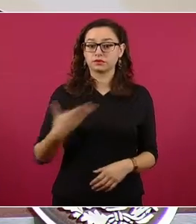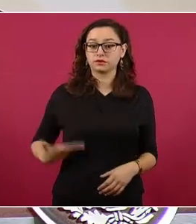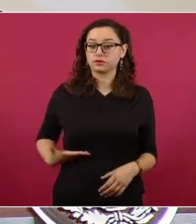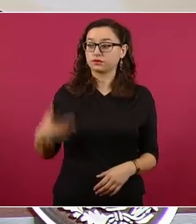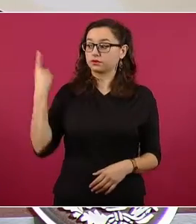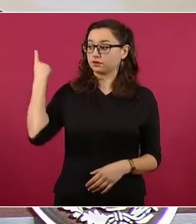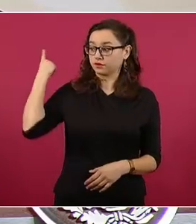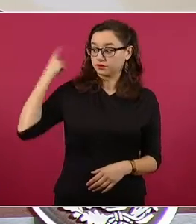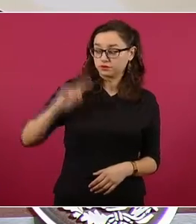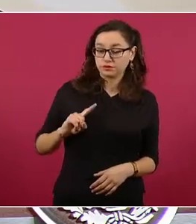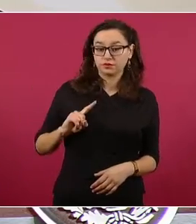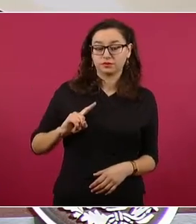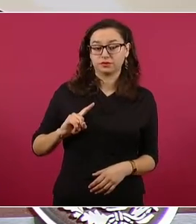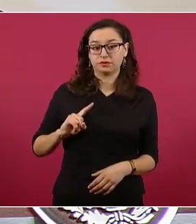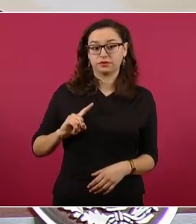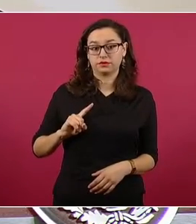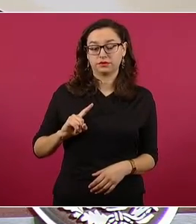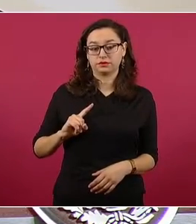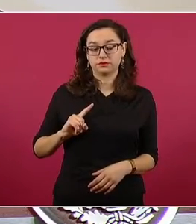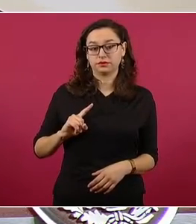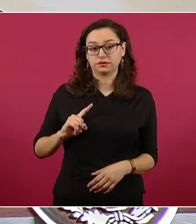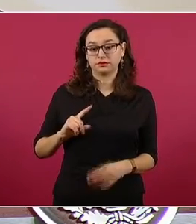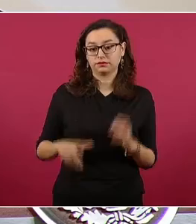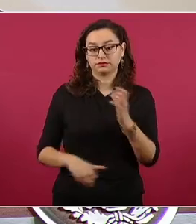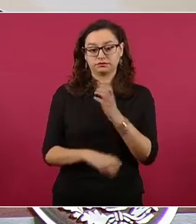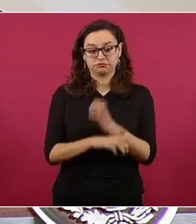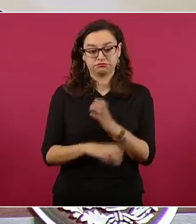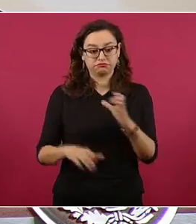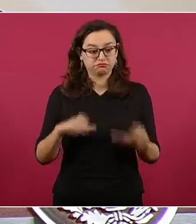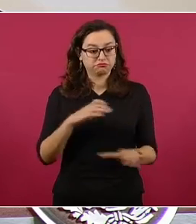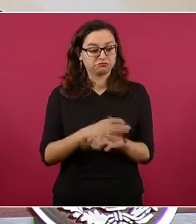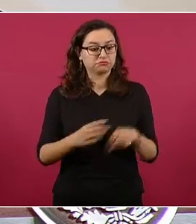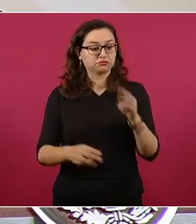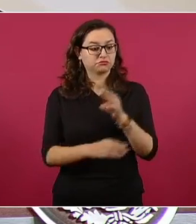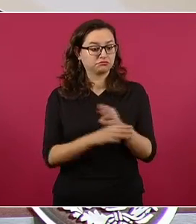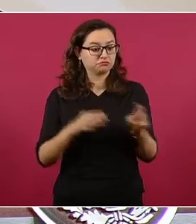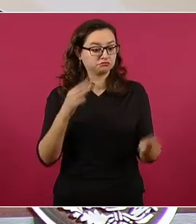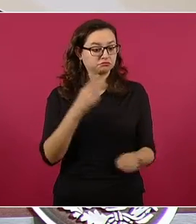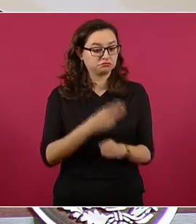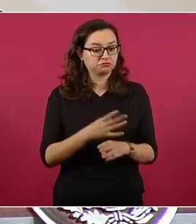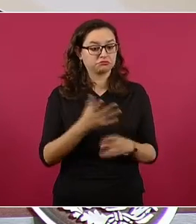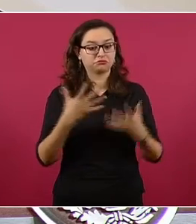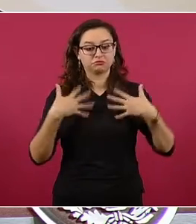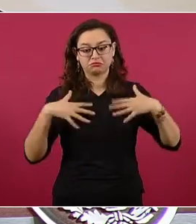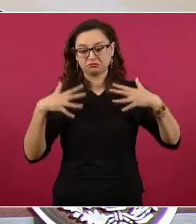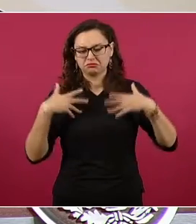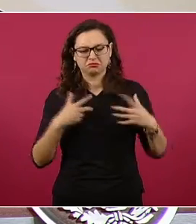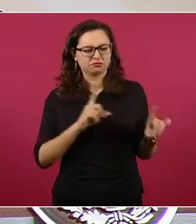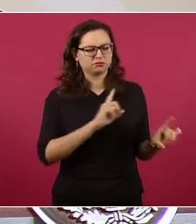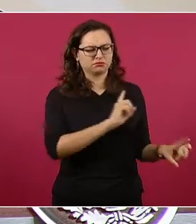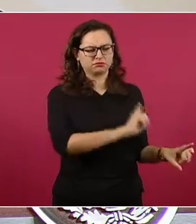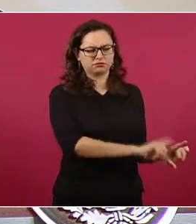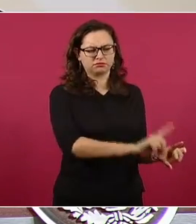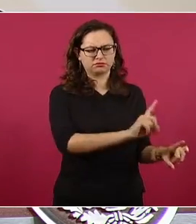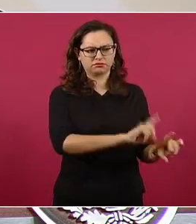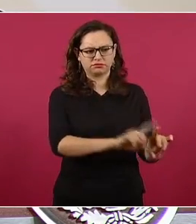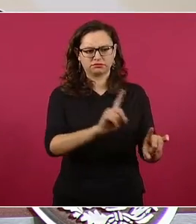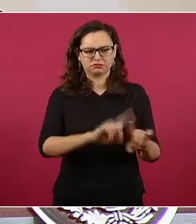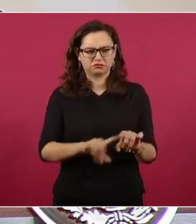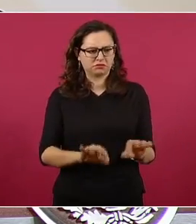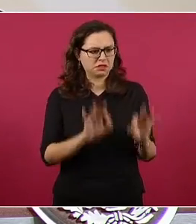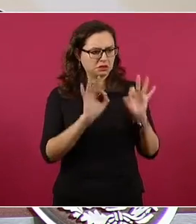México para distribuir bienes y artículos de primera necesidad